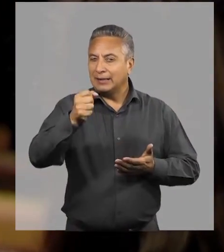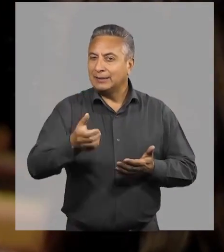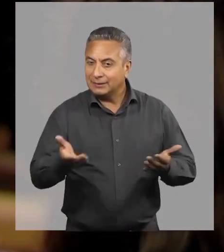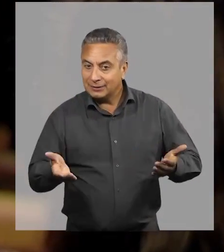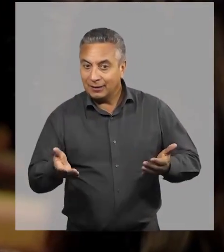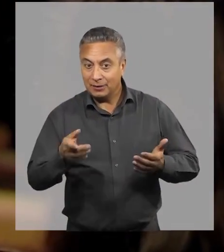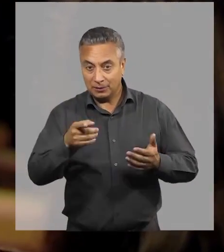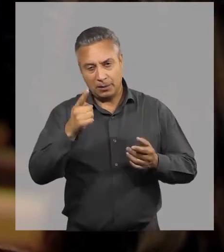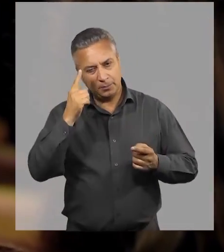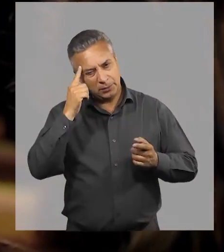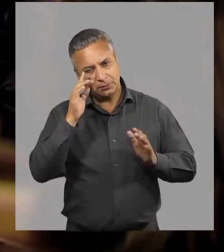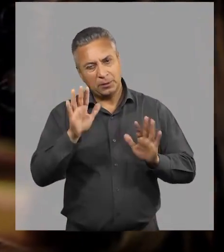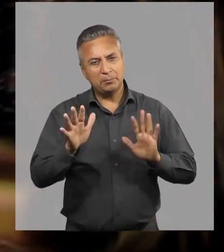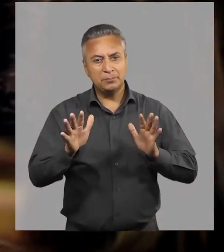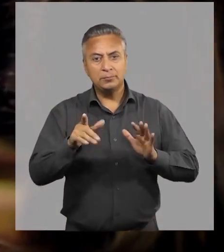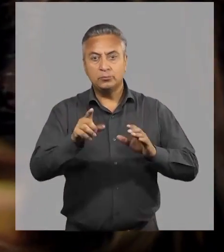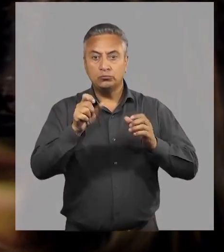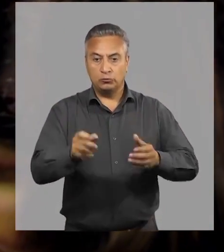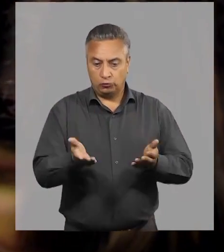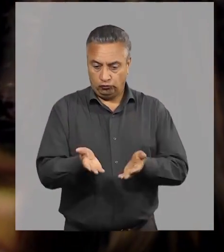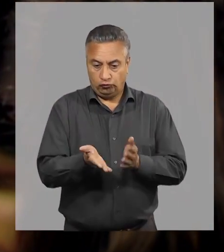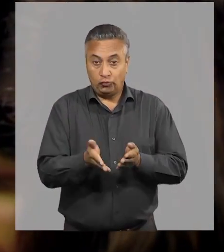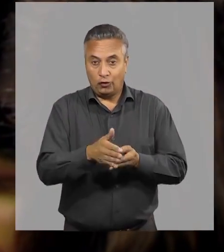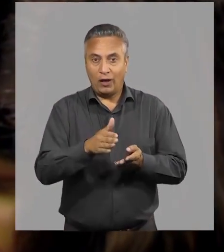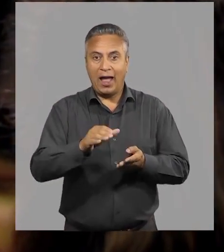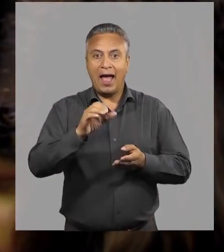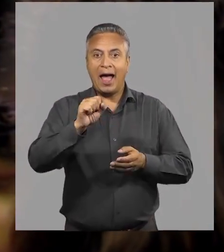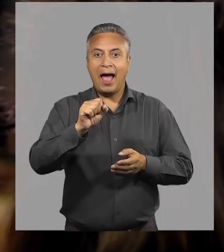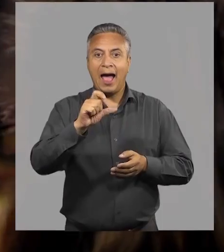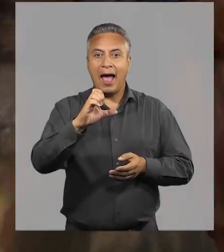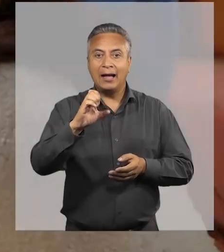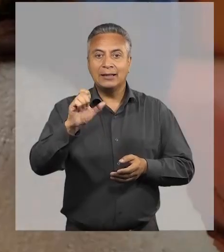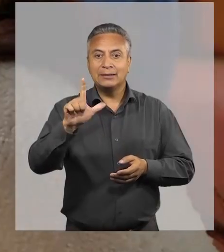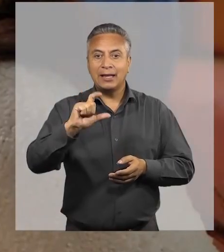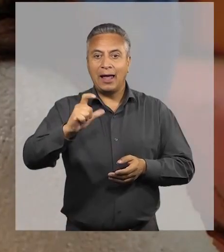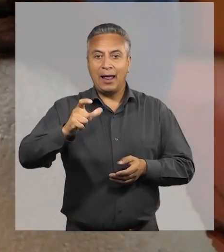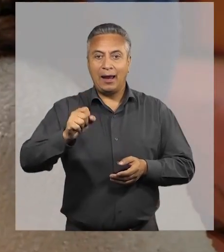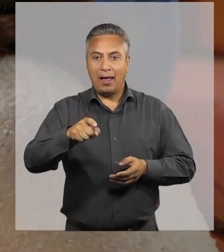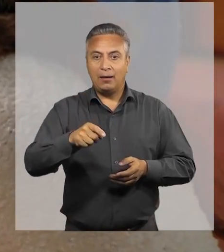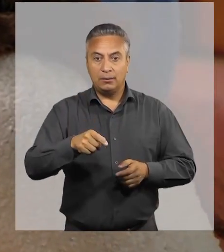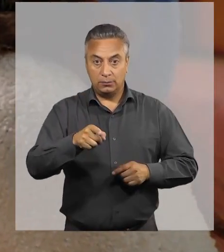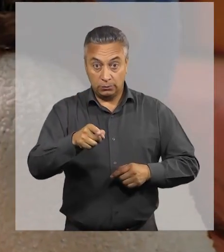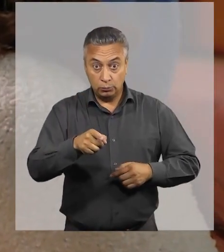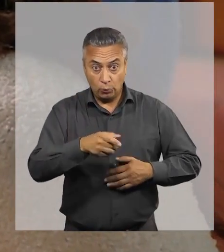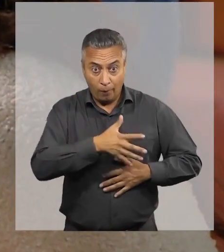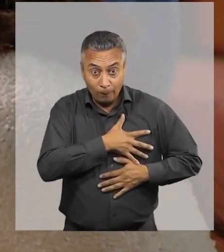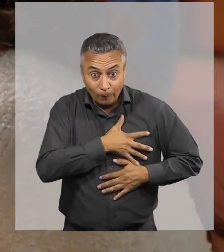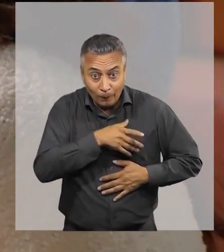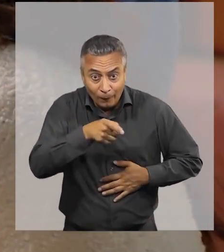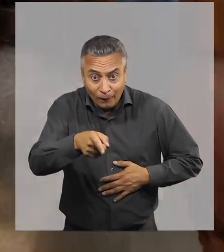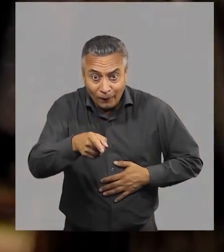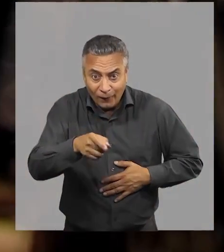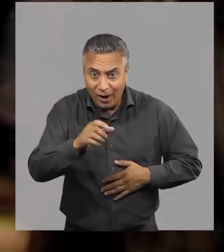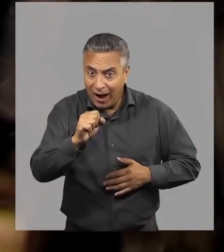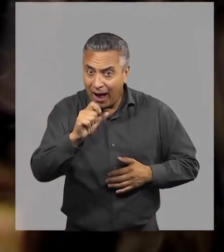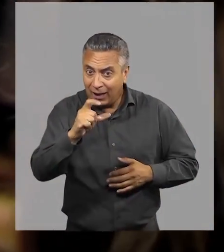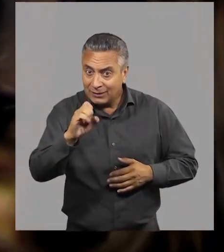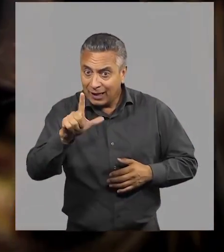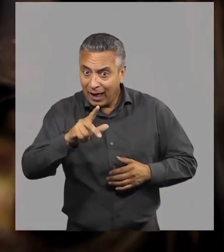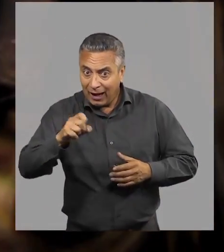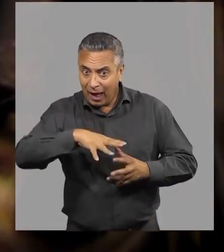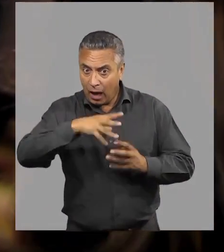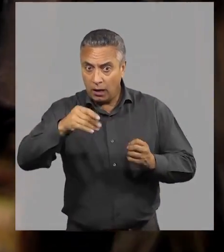lactosa. ¿Te parece la, no sé, a ver, una tortilla de acelga? Es mi favorita. ¿Es tu